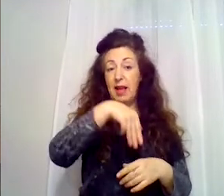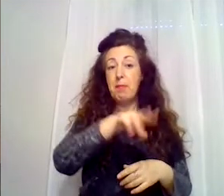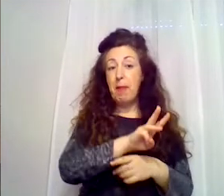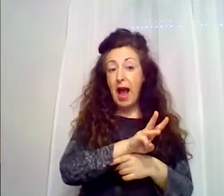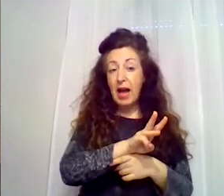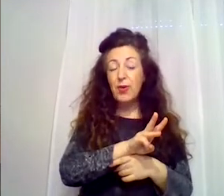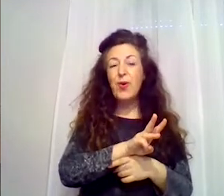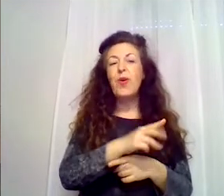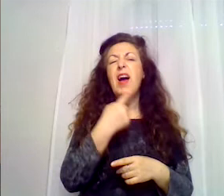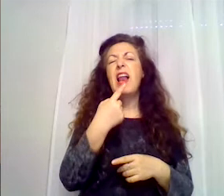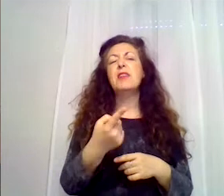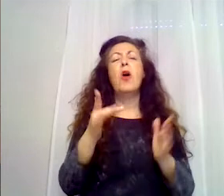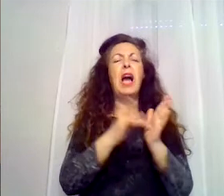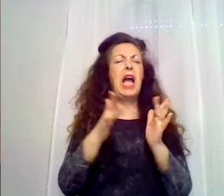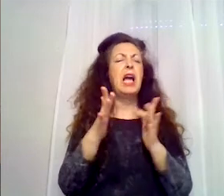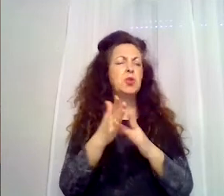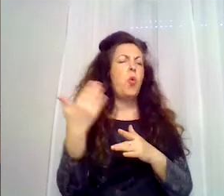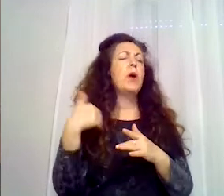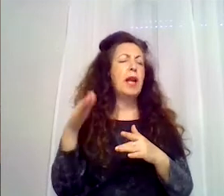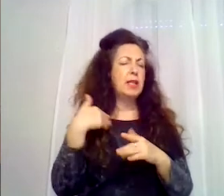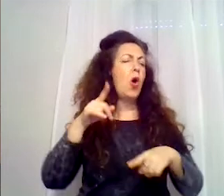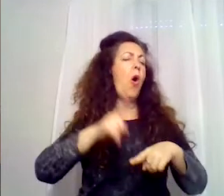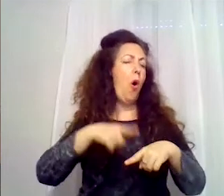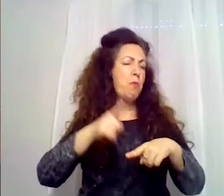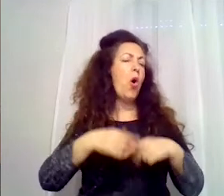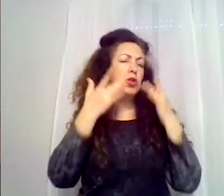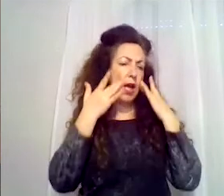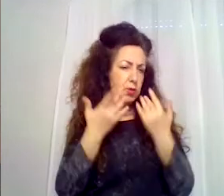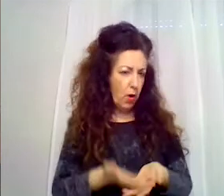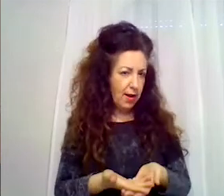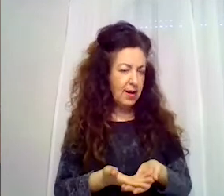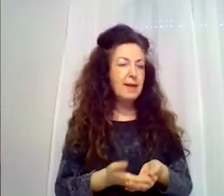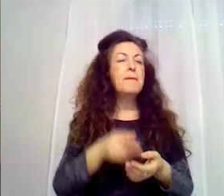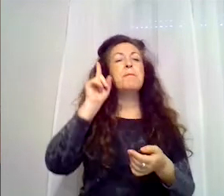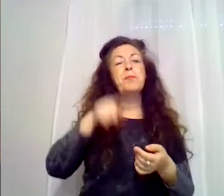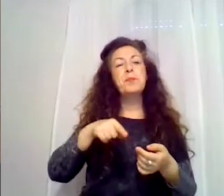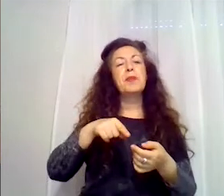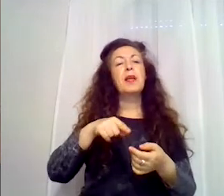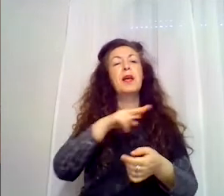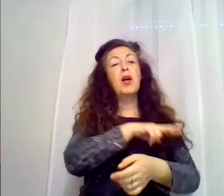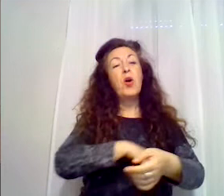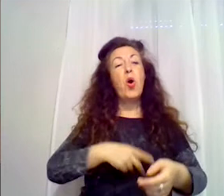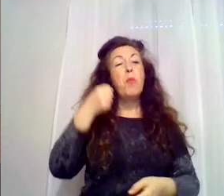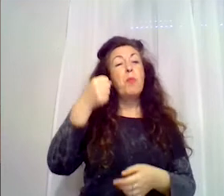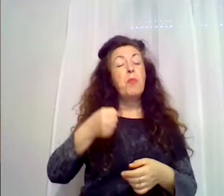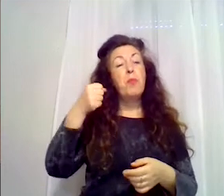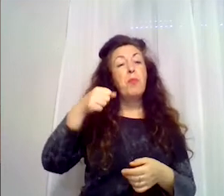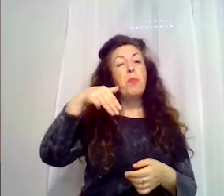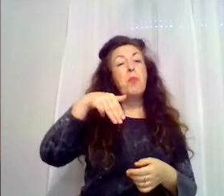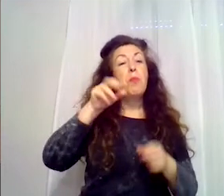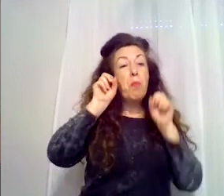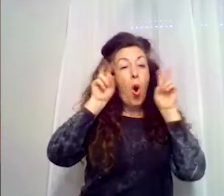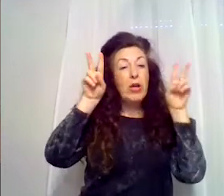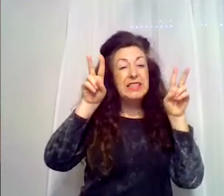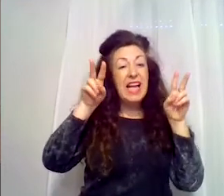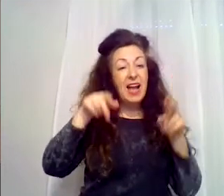un traidor a la propia corona. Por eso el peligro que tenía este tipo de acciones,